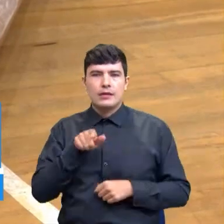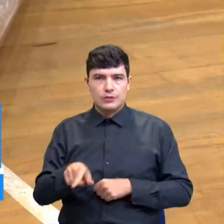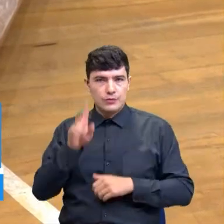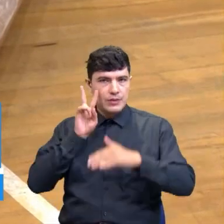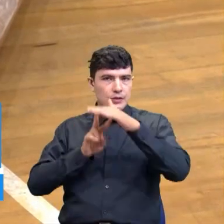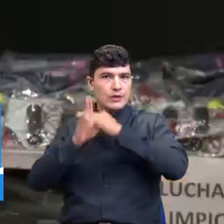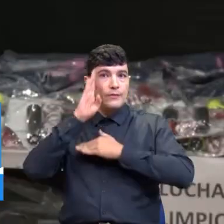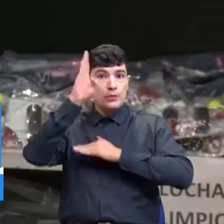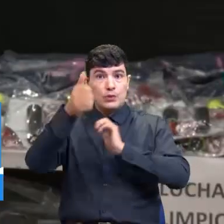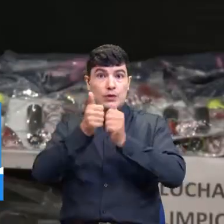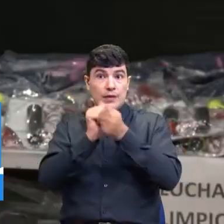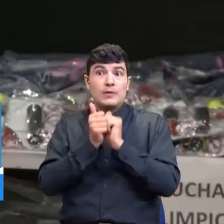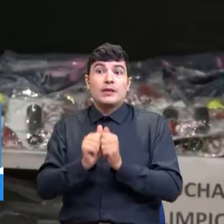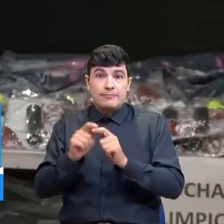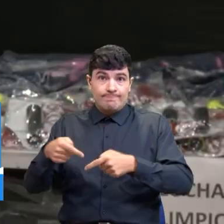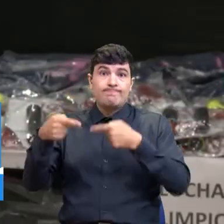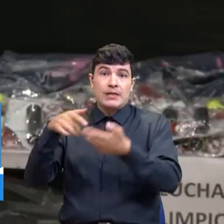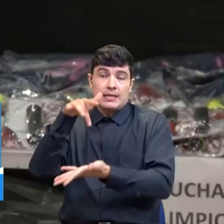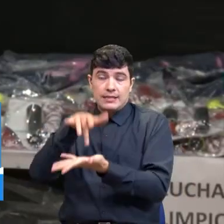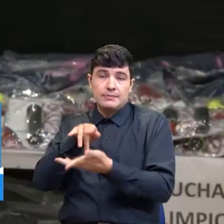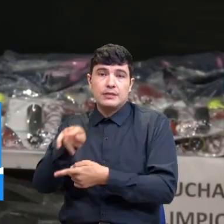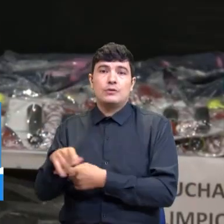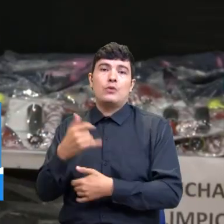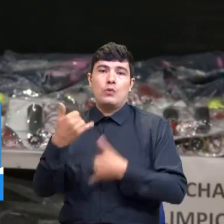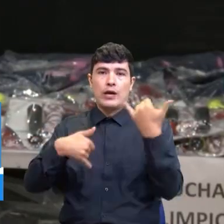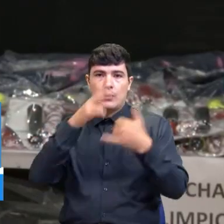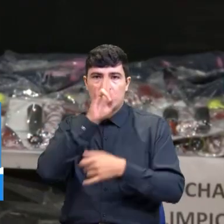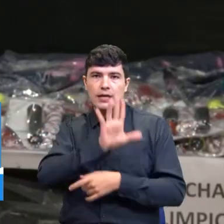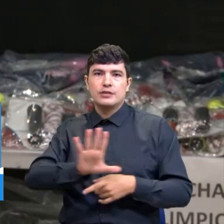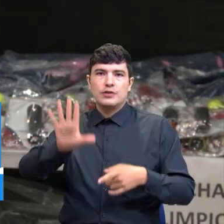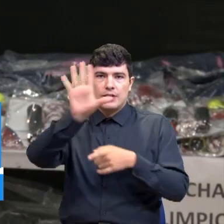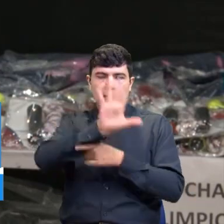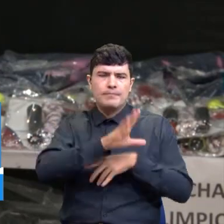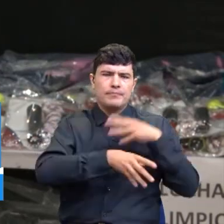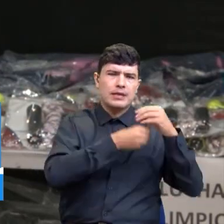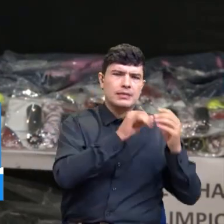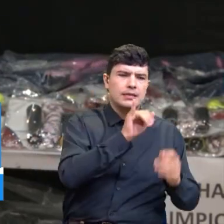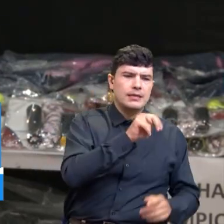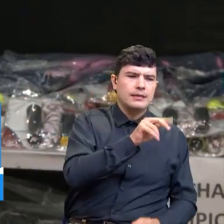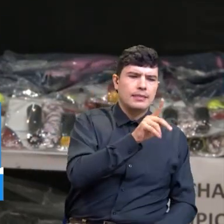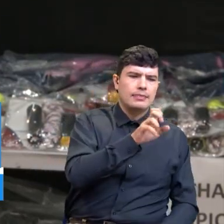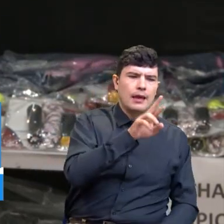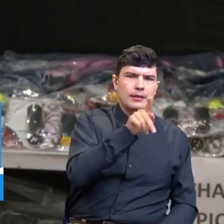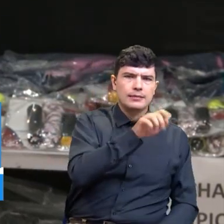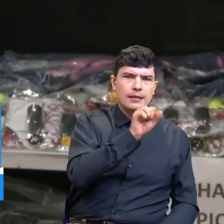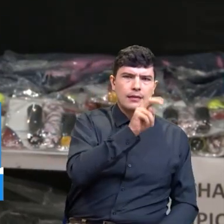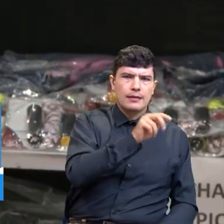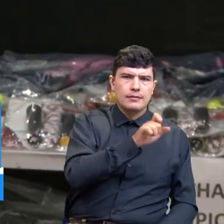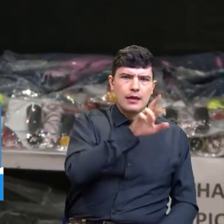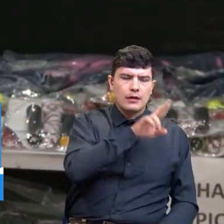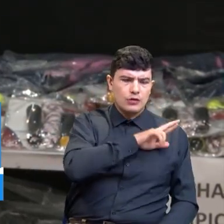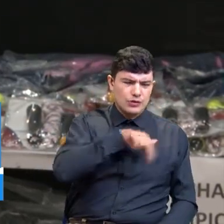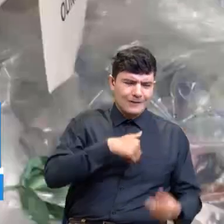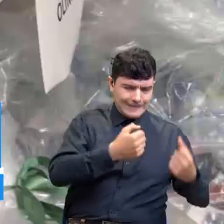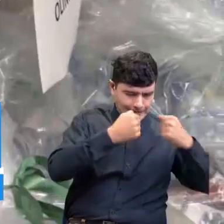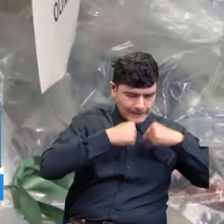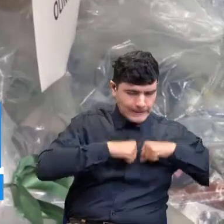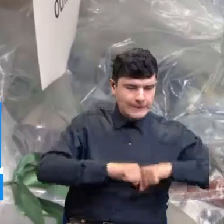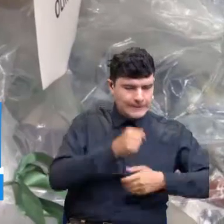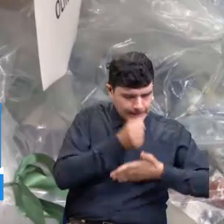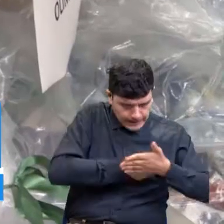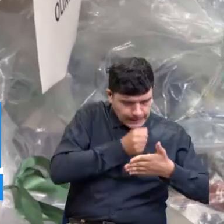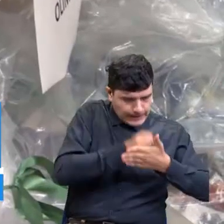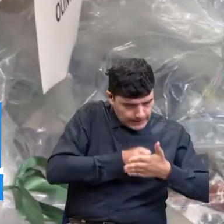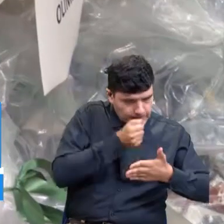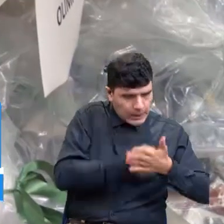Juegos Nacionales 2023 en el eje cafetero. Desde el INDER Santander de verdad estamos aunando todos los esfuerzos para